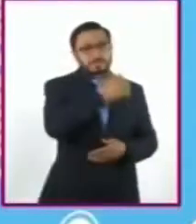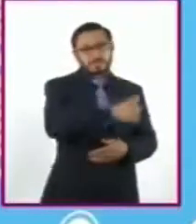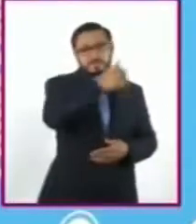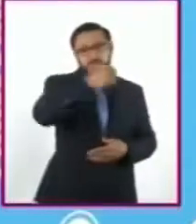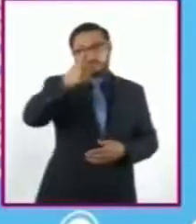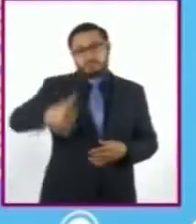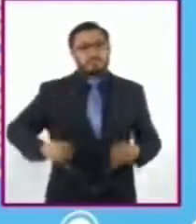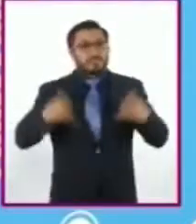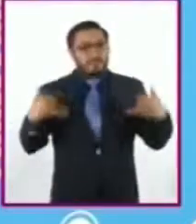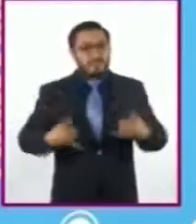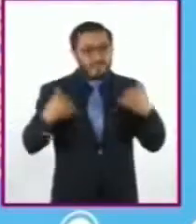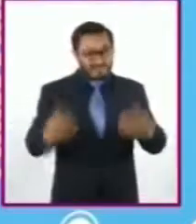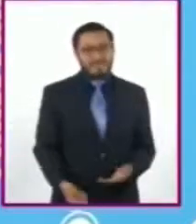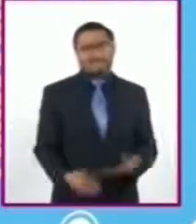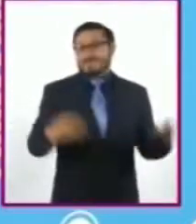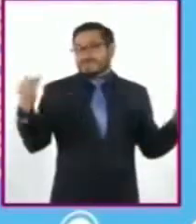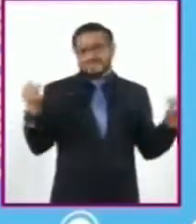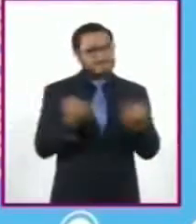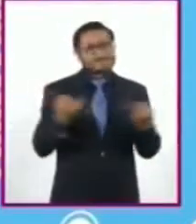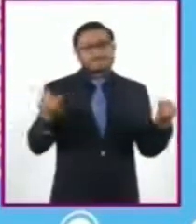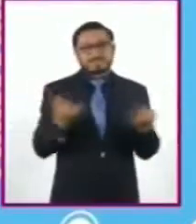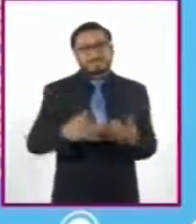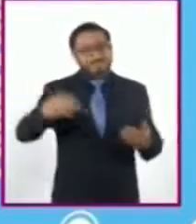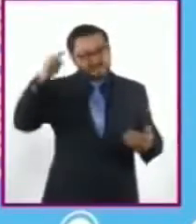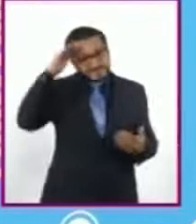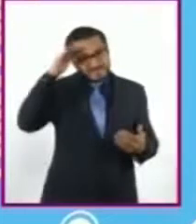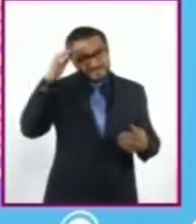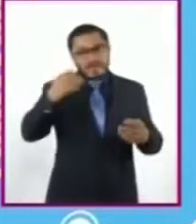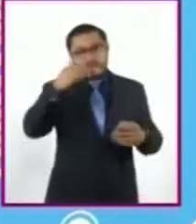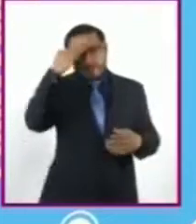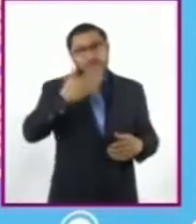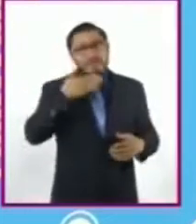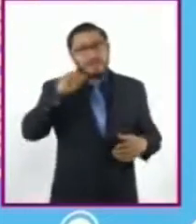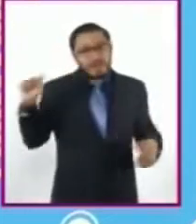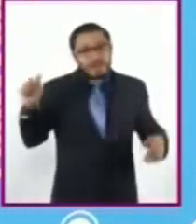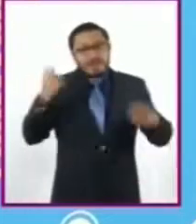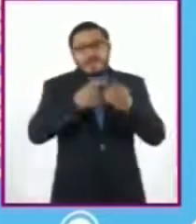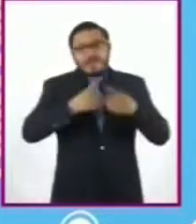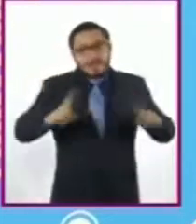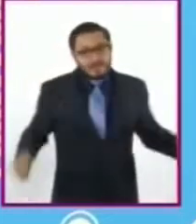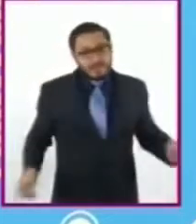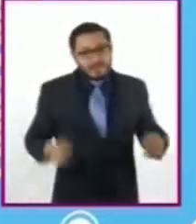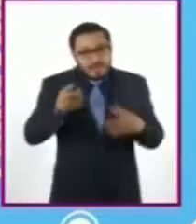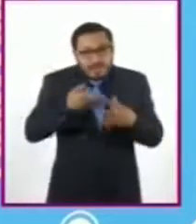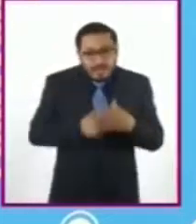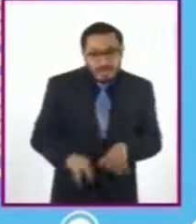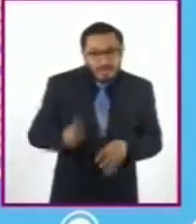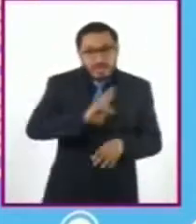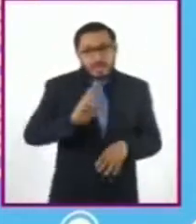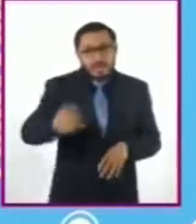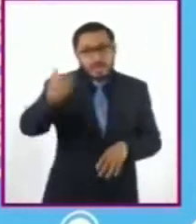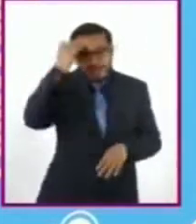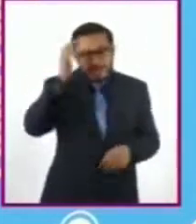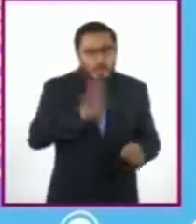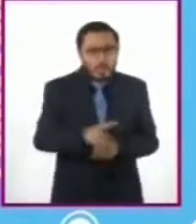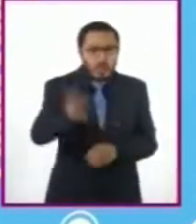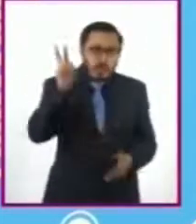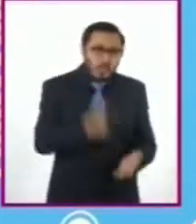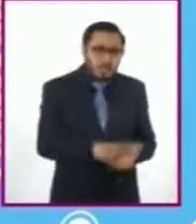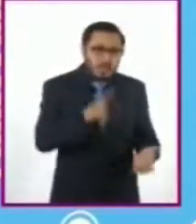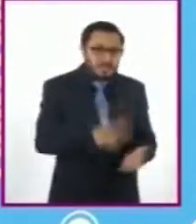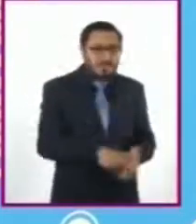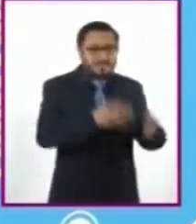jóvenes coincide en que el potencial se desarrolla partiendo de reconocer y valorar